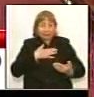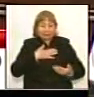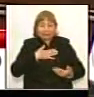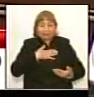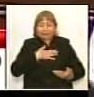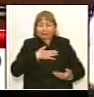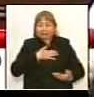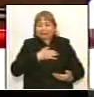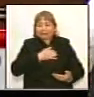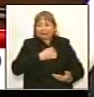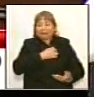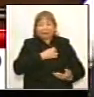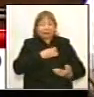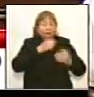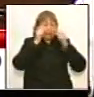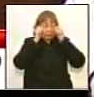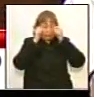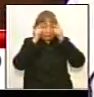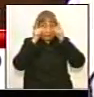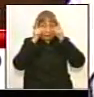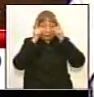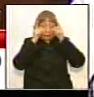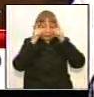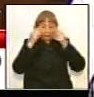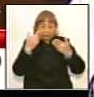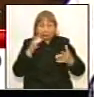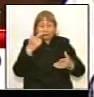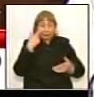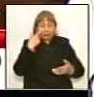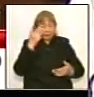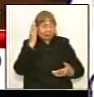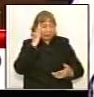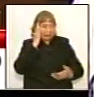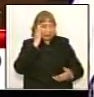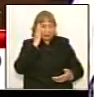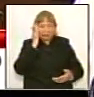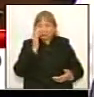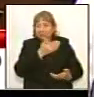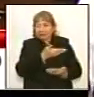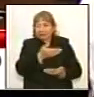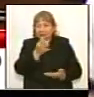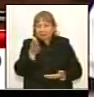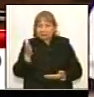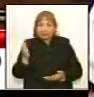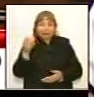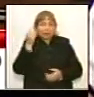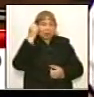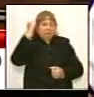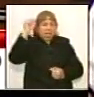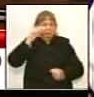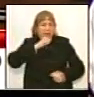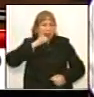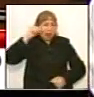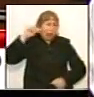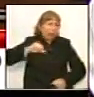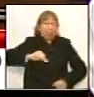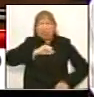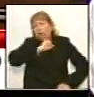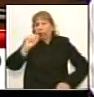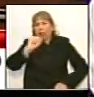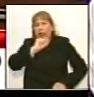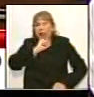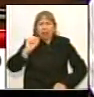mi sorpresa, aunque en realidad ya se les conoce mucho, a todos aquellos comunistas que lo único que hacen es siempre oponerse a